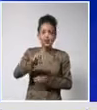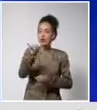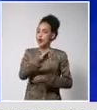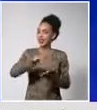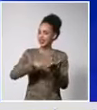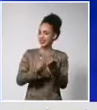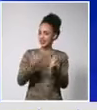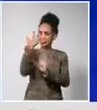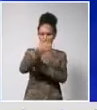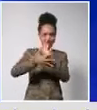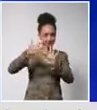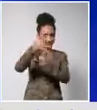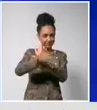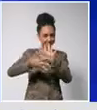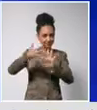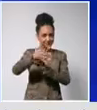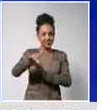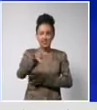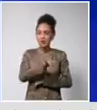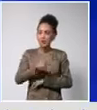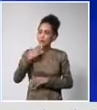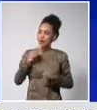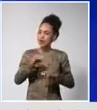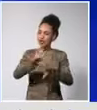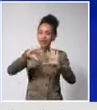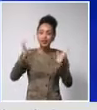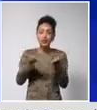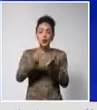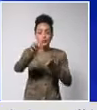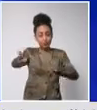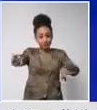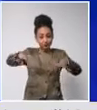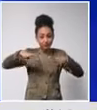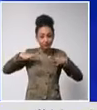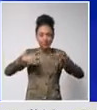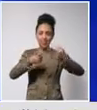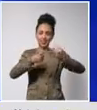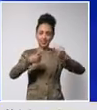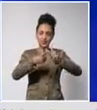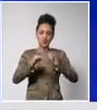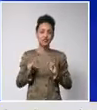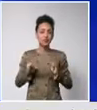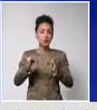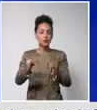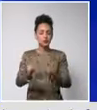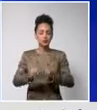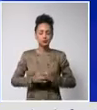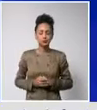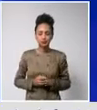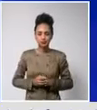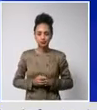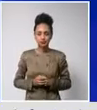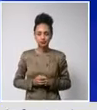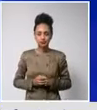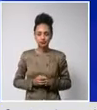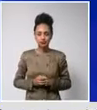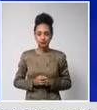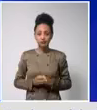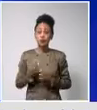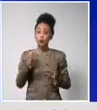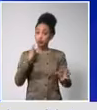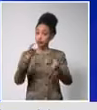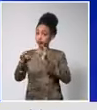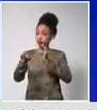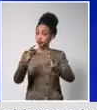lenguas de señas y a todas las personas que siguen la información. Efectivamente, con todo el cuidado que requiere la